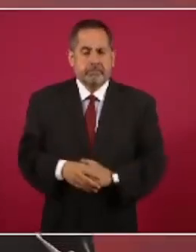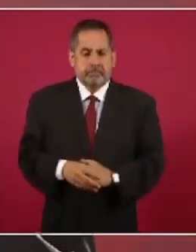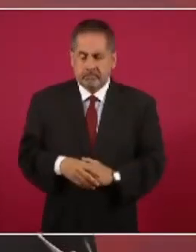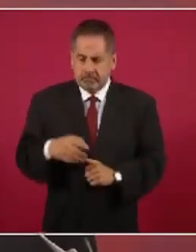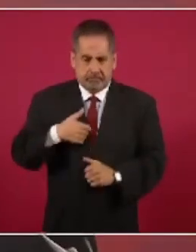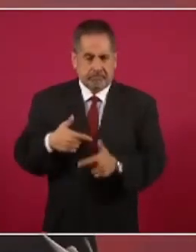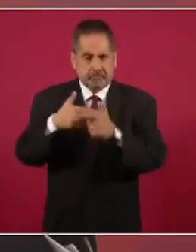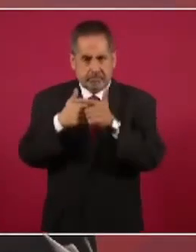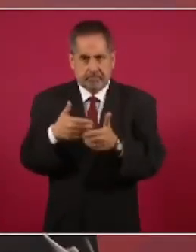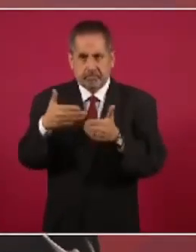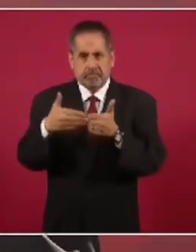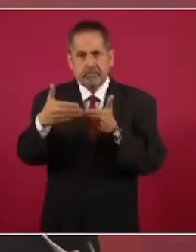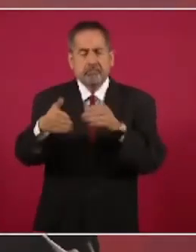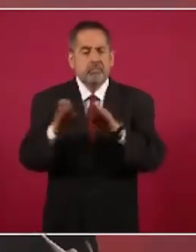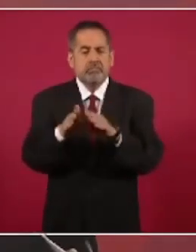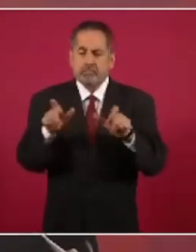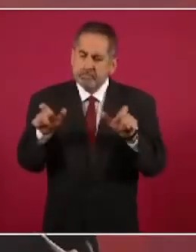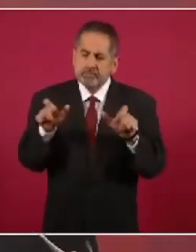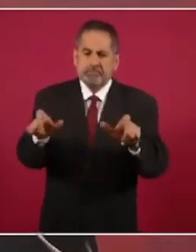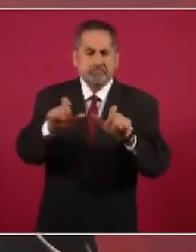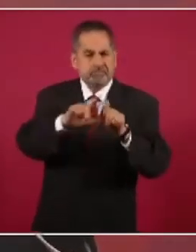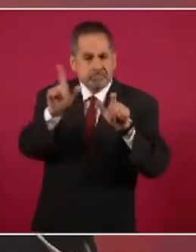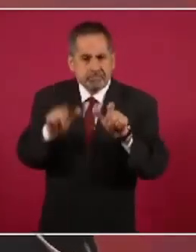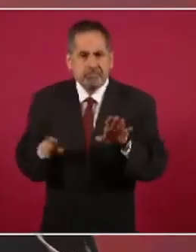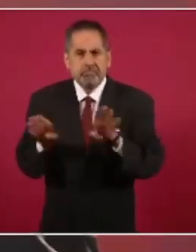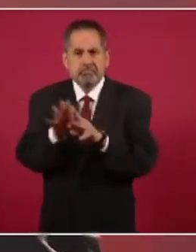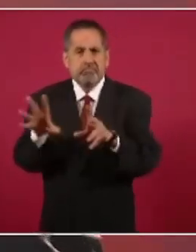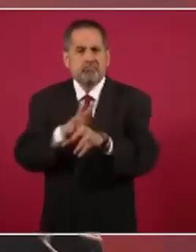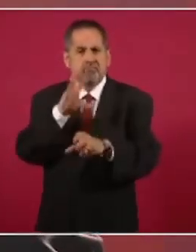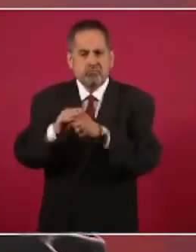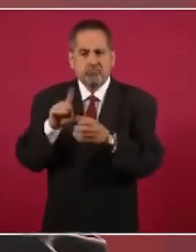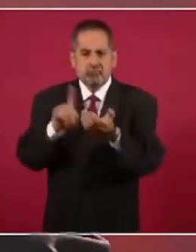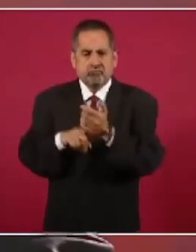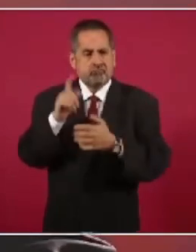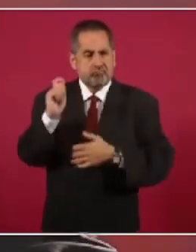Vamos, desde luego, con la Guardia Nacional a seguir